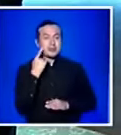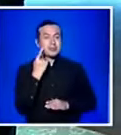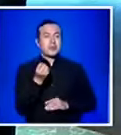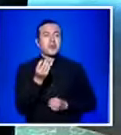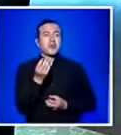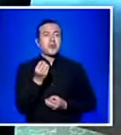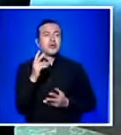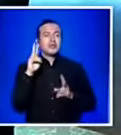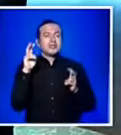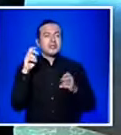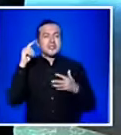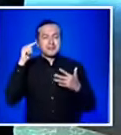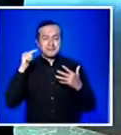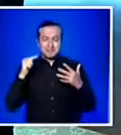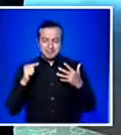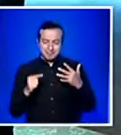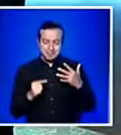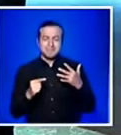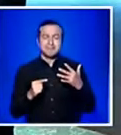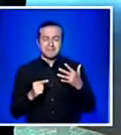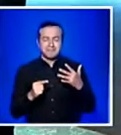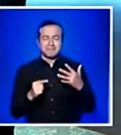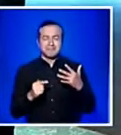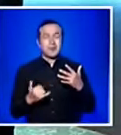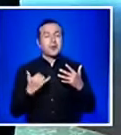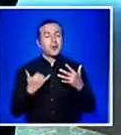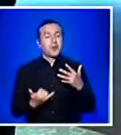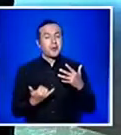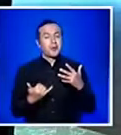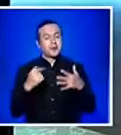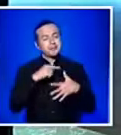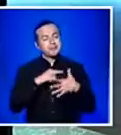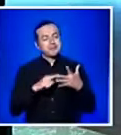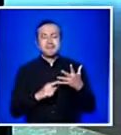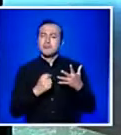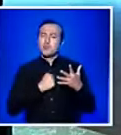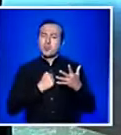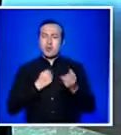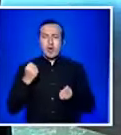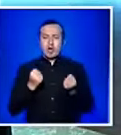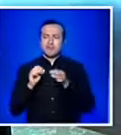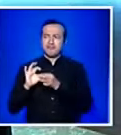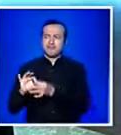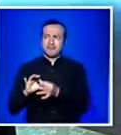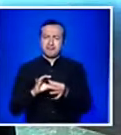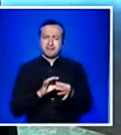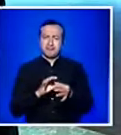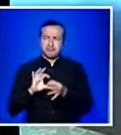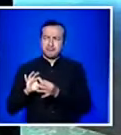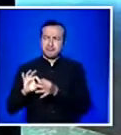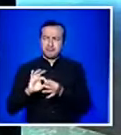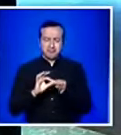todos estos implementos que podemos utilizar en nuestros vehículos. Alex, ¿cuáles son? Adelante.